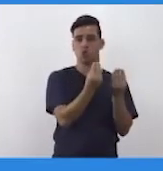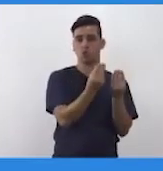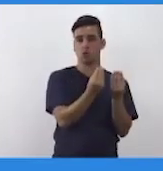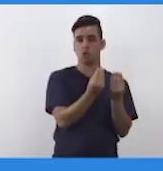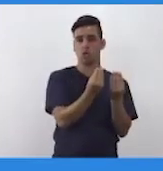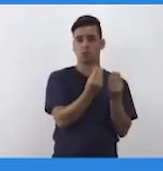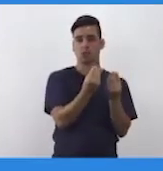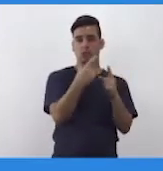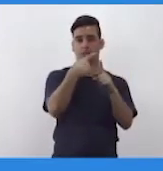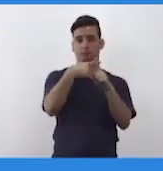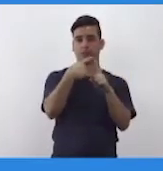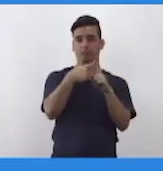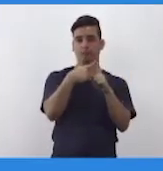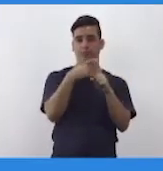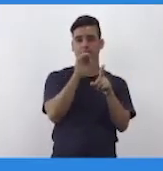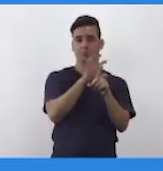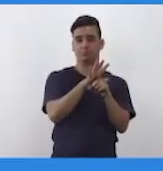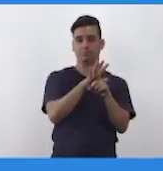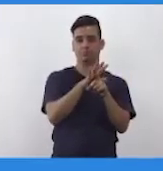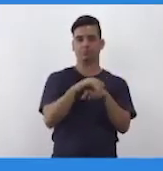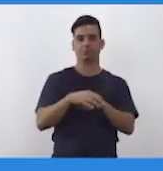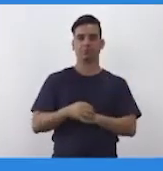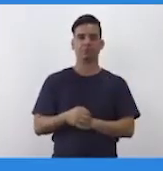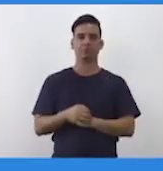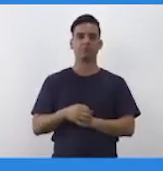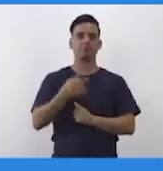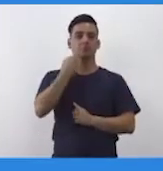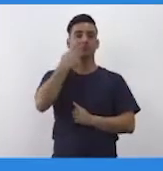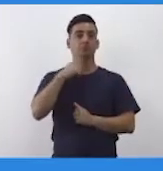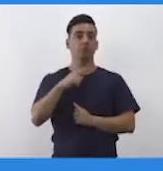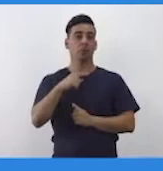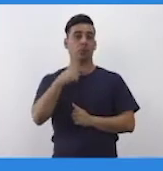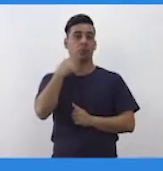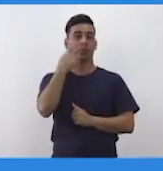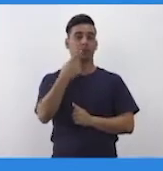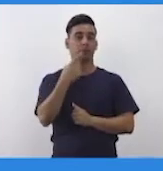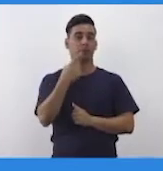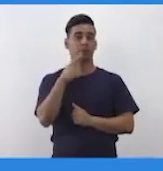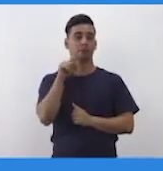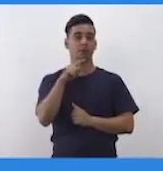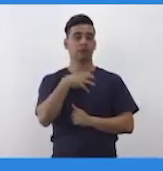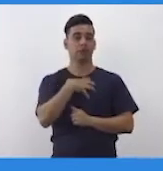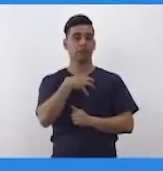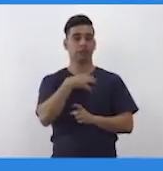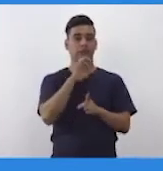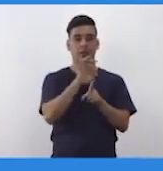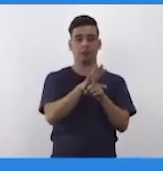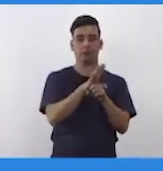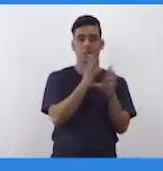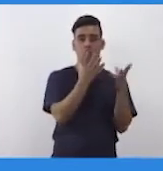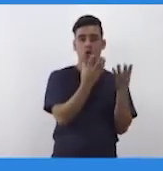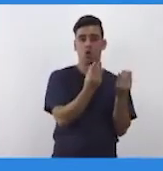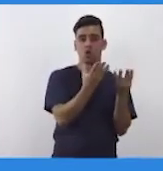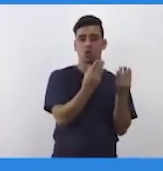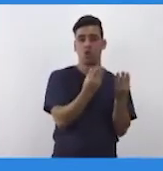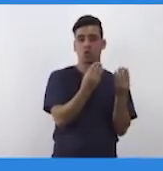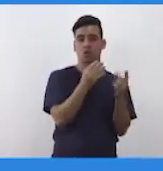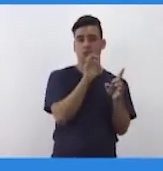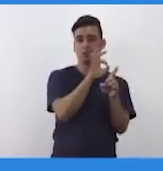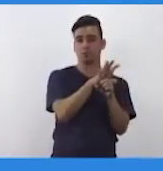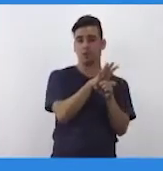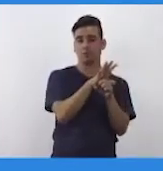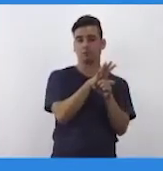te resumí que la respiración aerobia tiene sustancias iniciales. ¿Cuáles son las